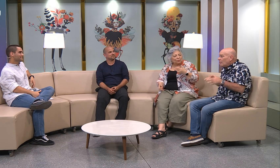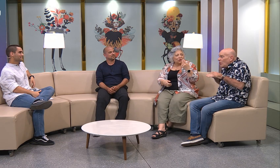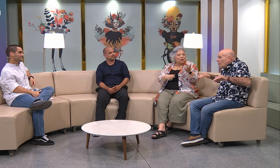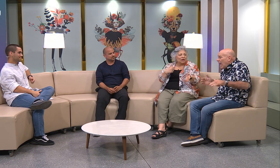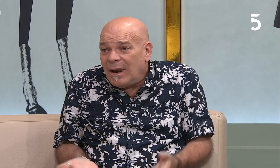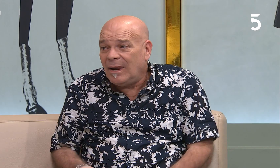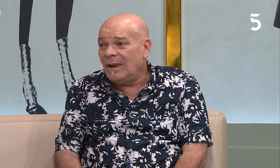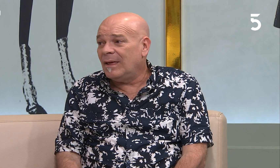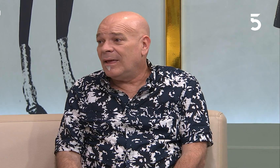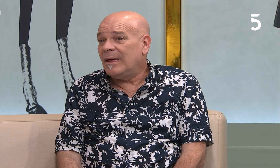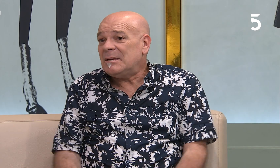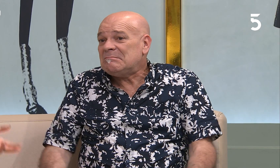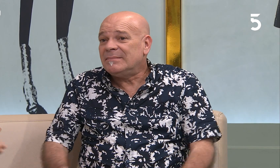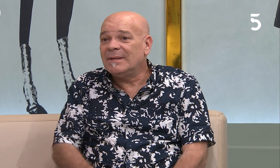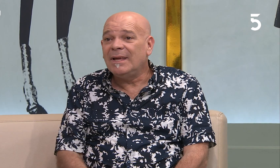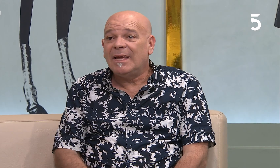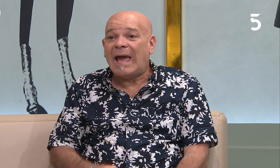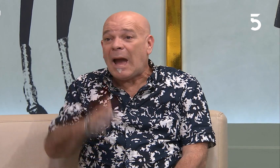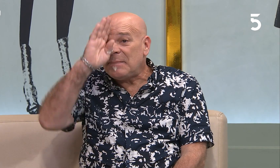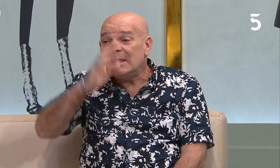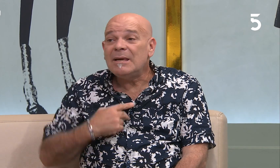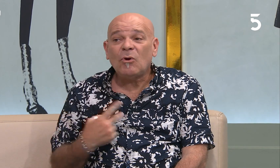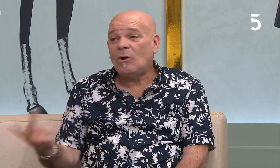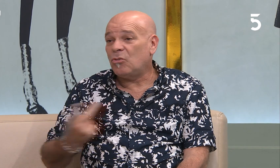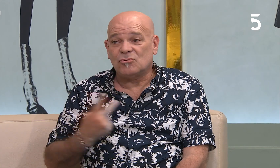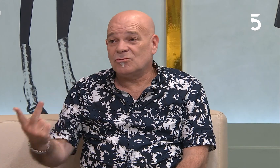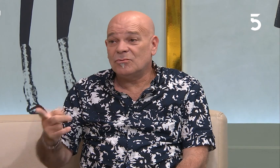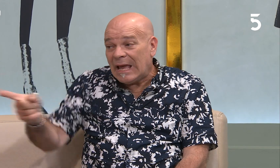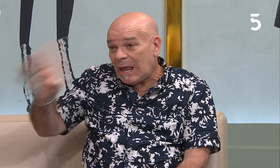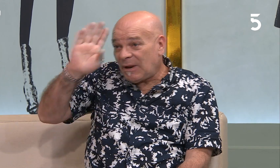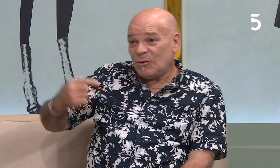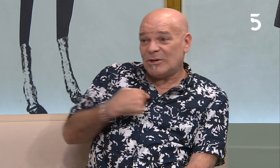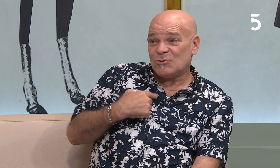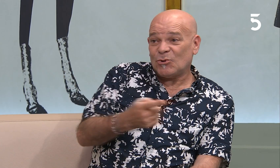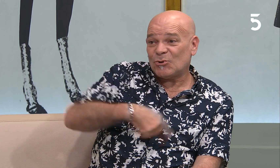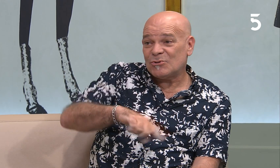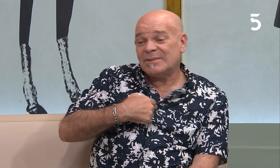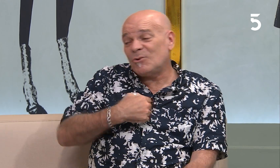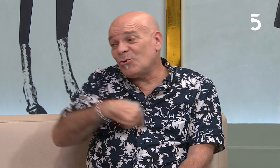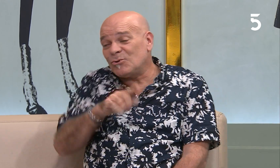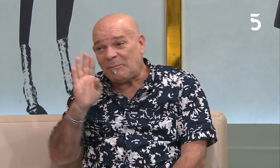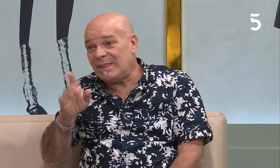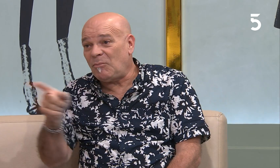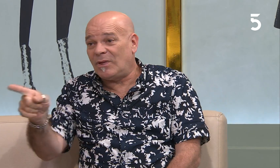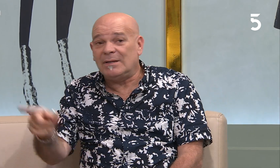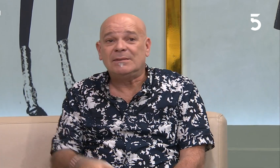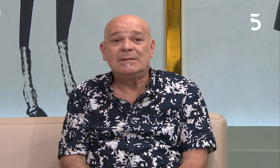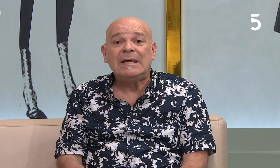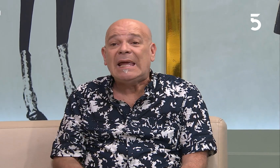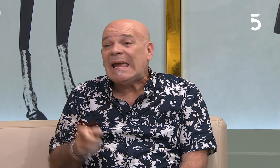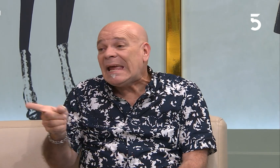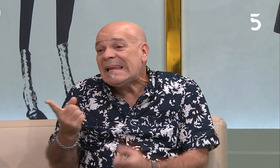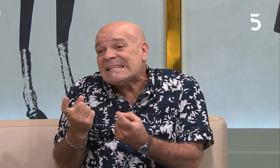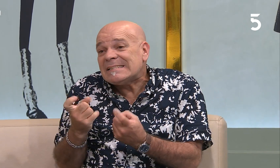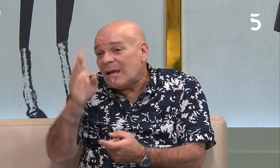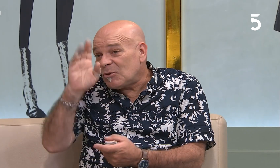diferentes opiniones, discusiones, lo normal, pero aprendimos de los dos. Él aprendió de nosotros y